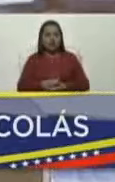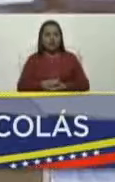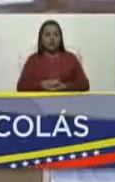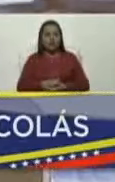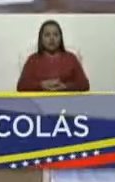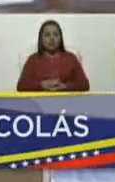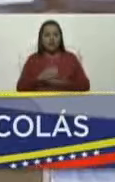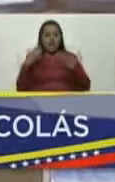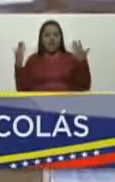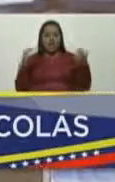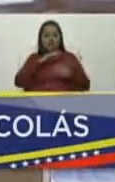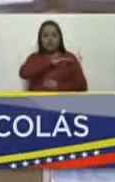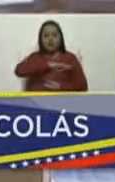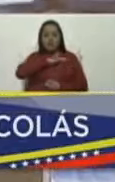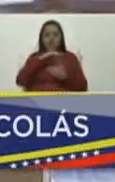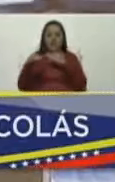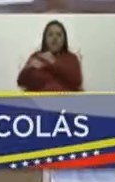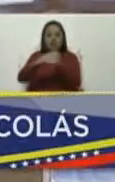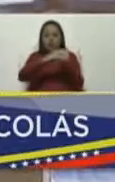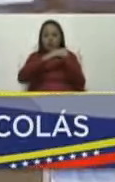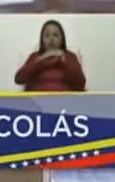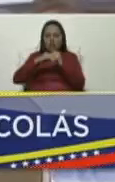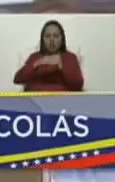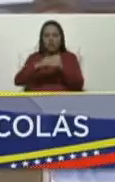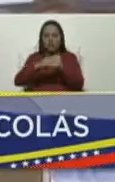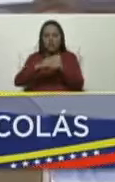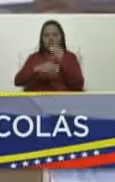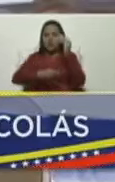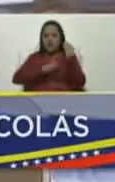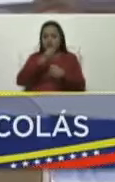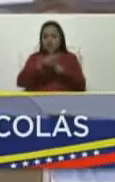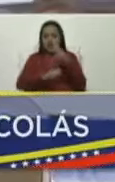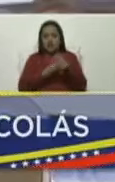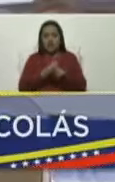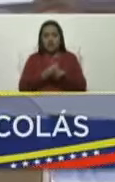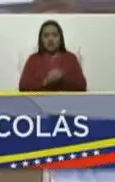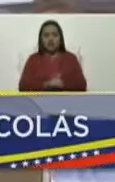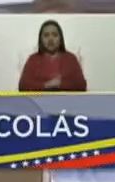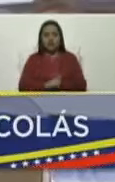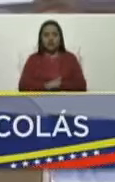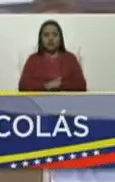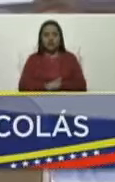Y la gran misión Igualdad. Y ahí creamos